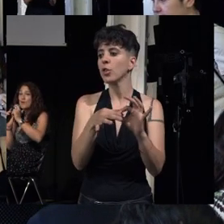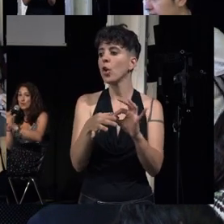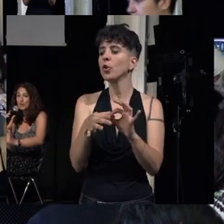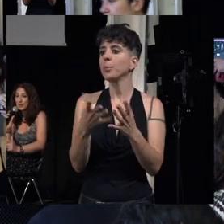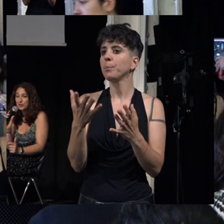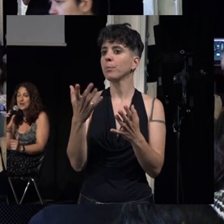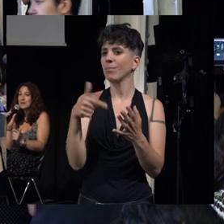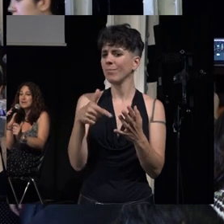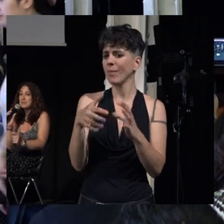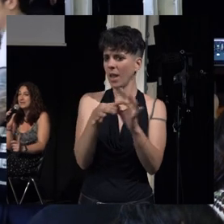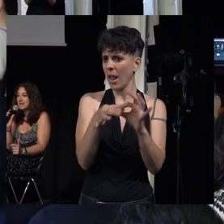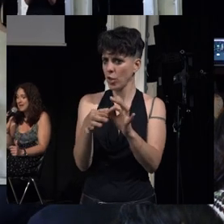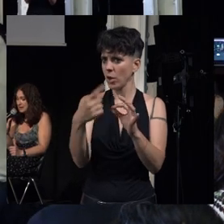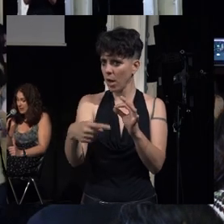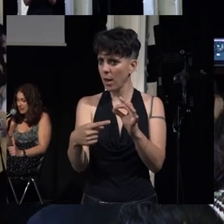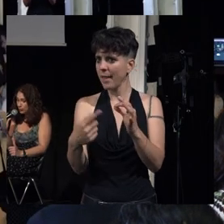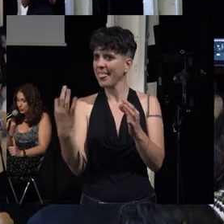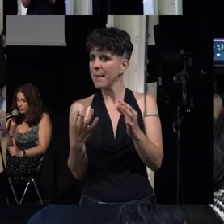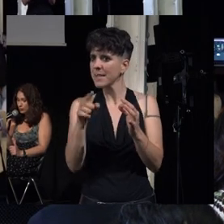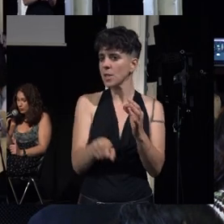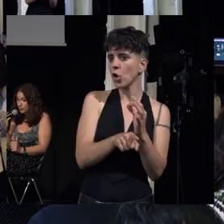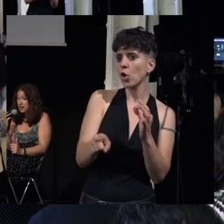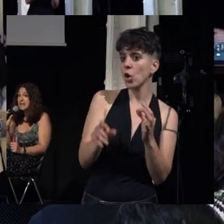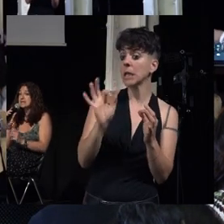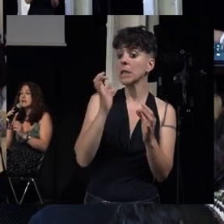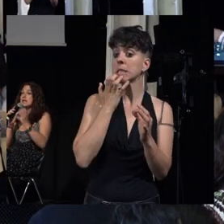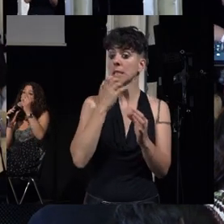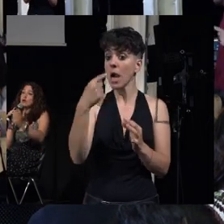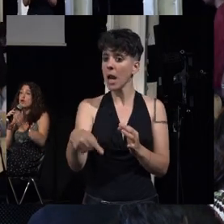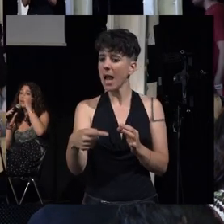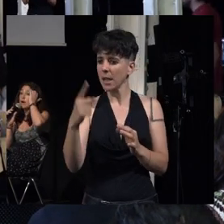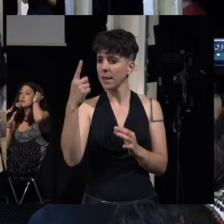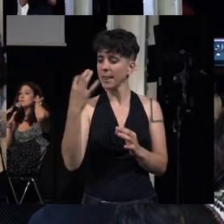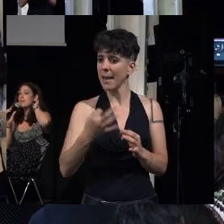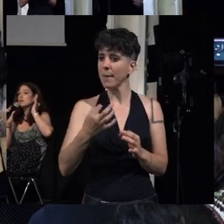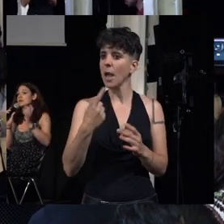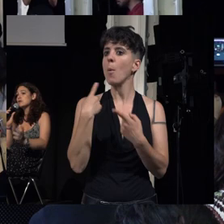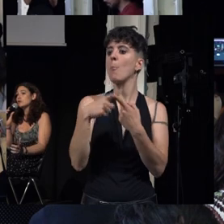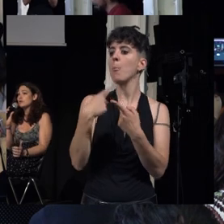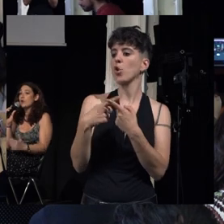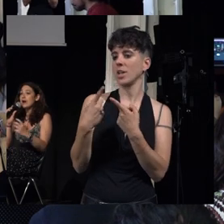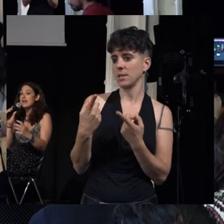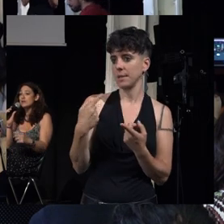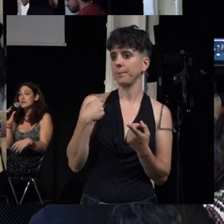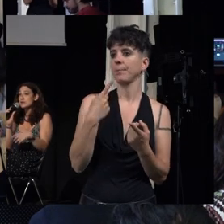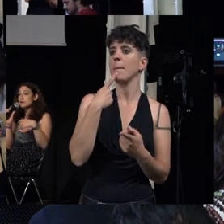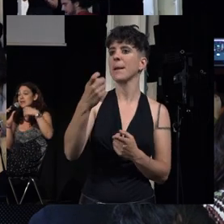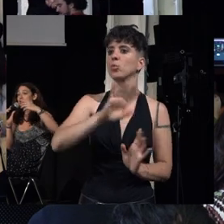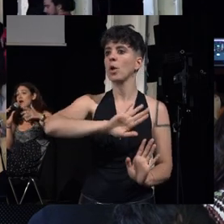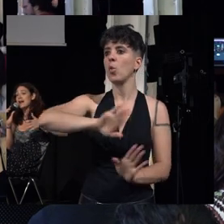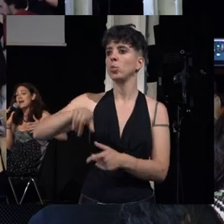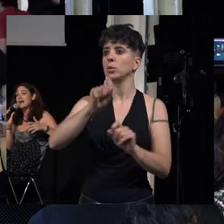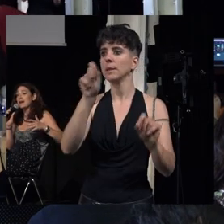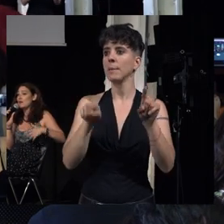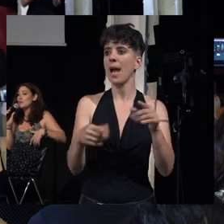si tiene que haber cómo o si no tiene que haber también defender los porqués. Y sobre todo con una última pregunta, son jornadas donde estamos